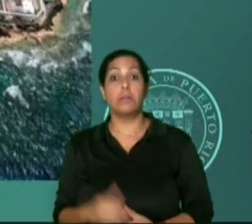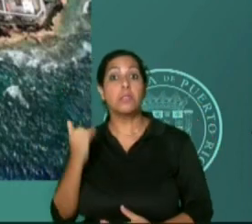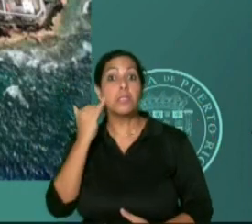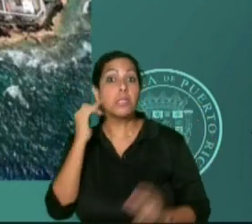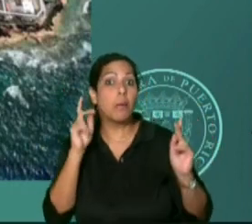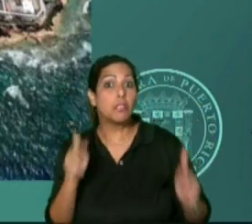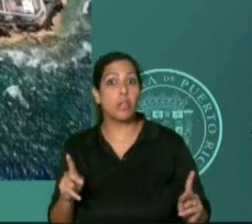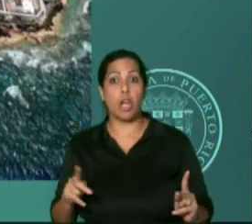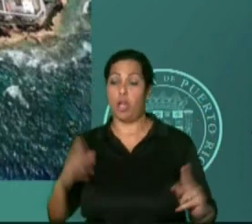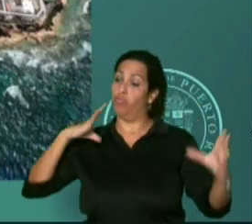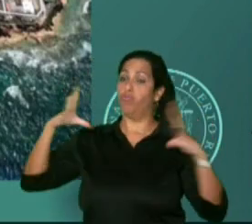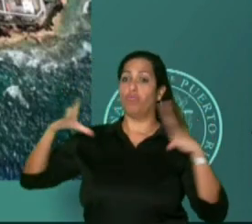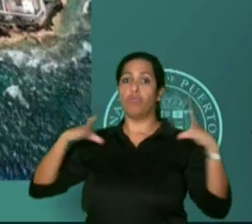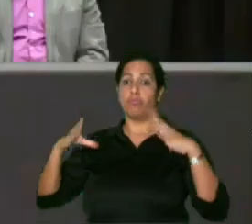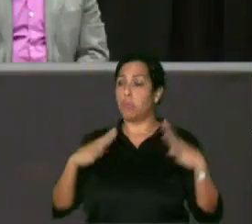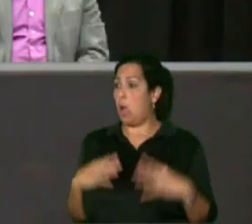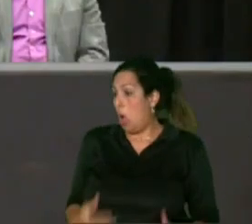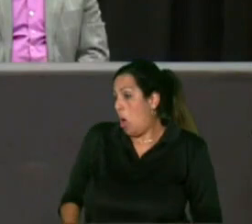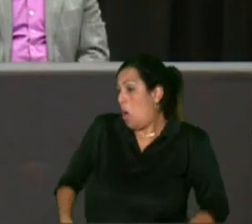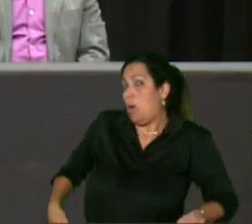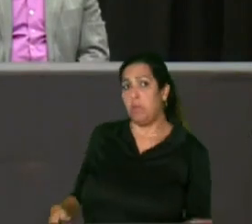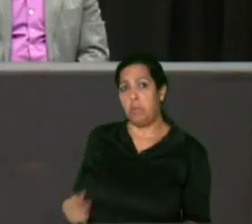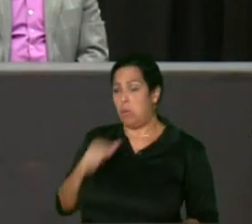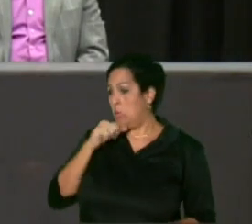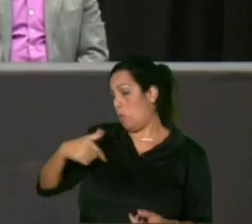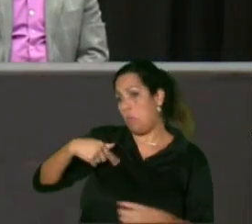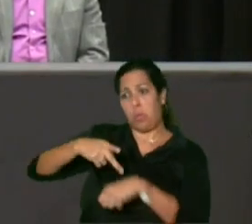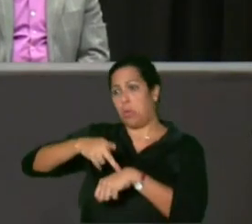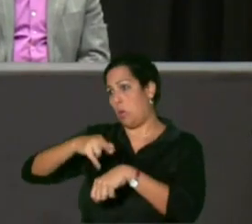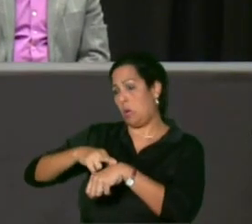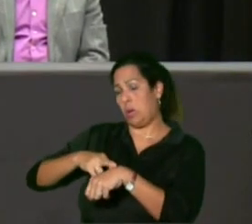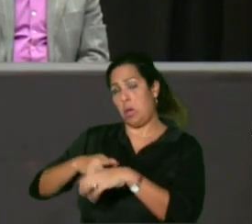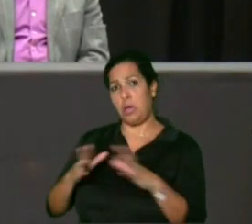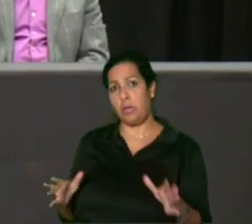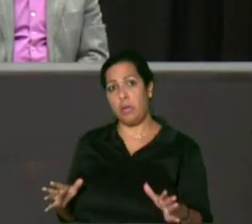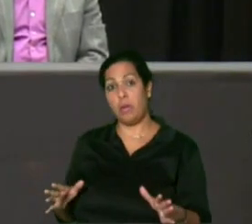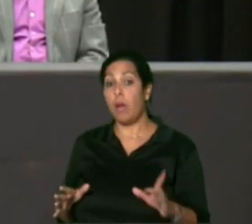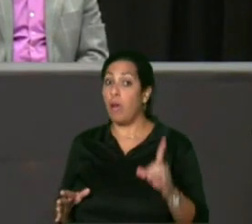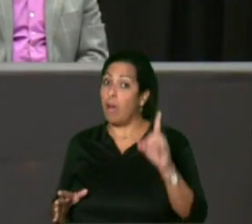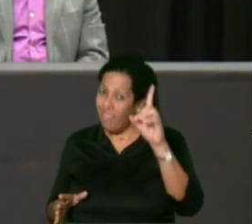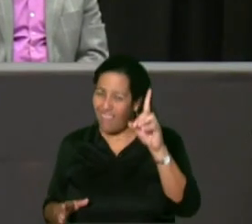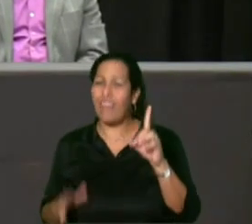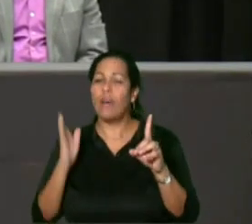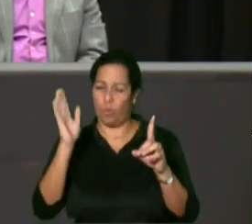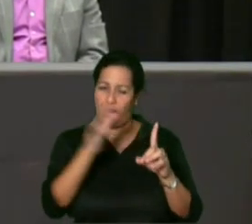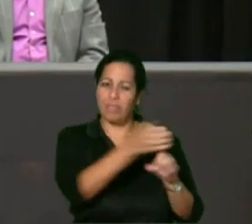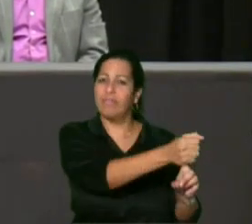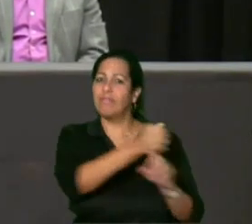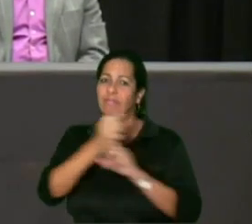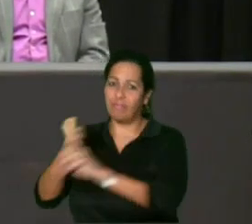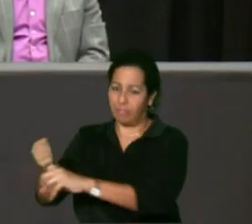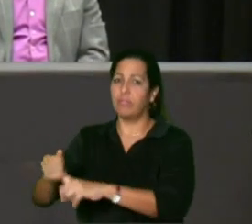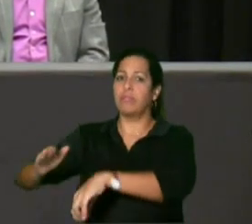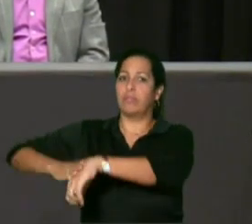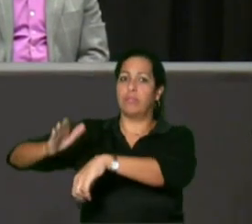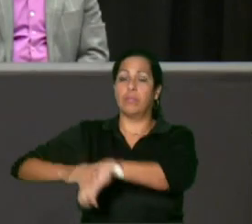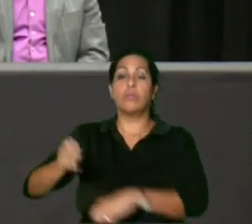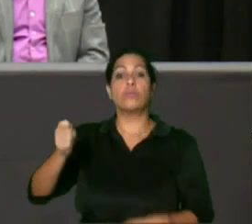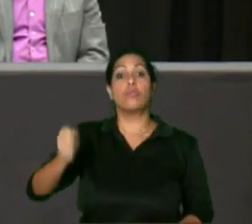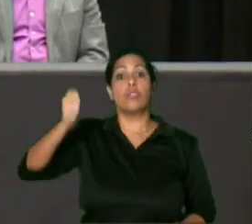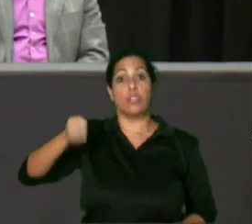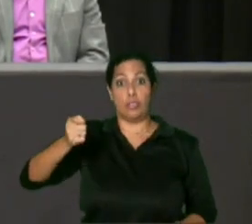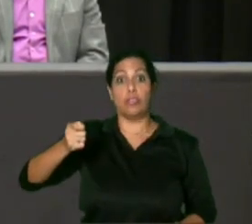manera reaccionen de una manera no adecuada a la intervención de la policía, serán llevadas a la atención